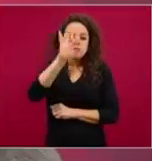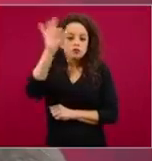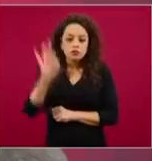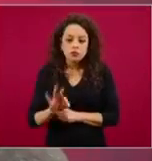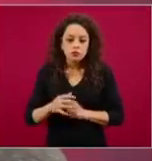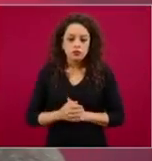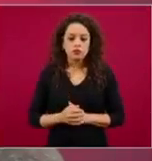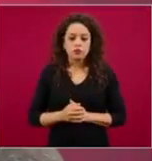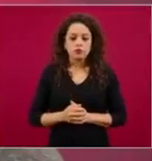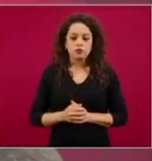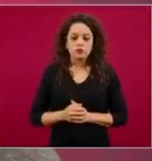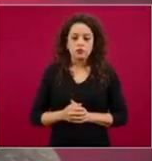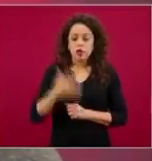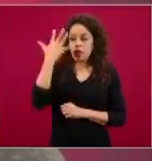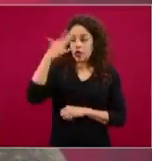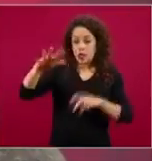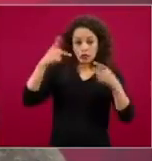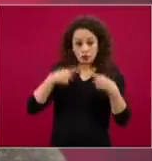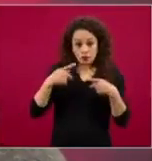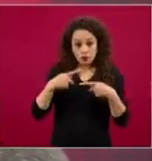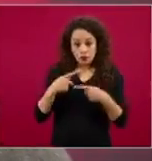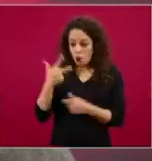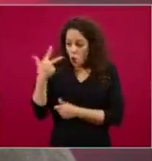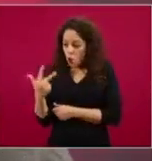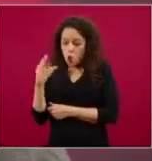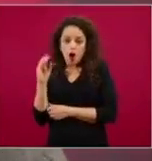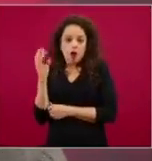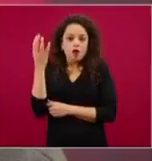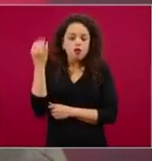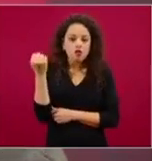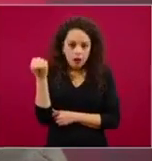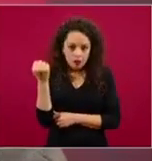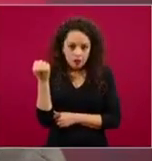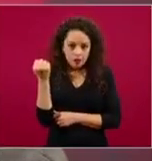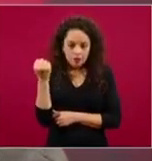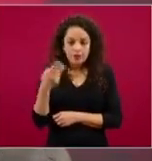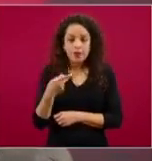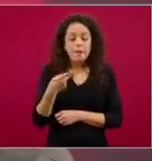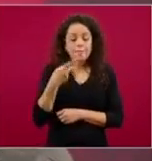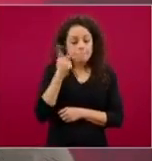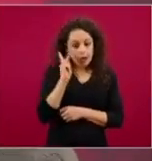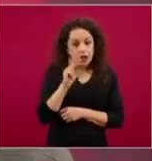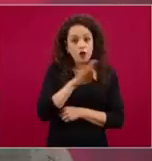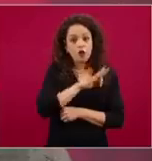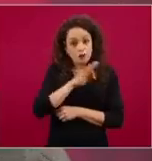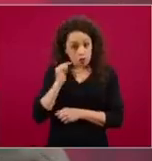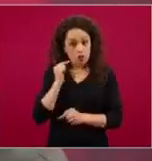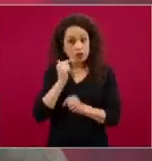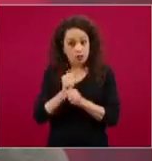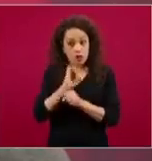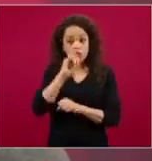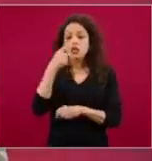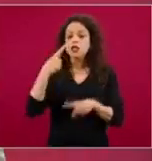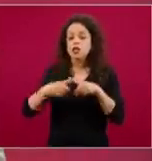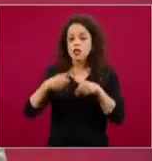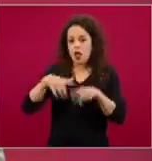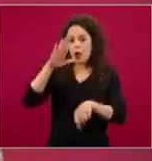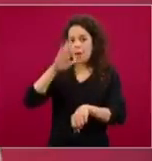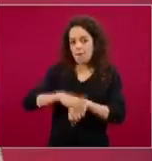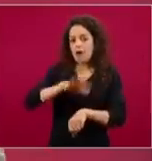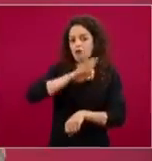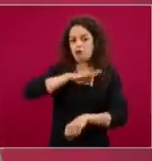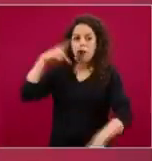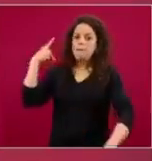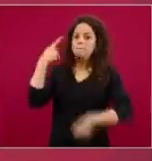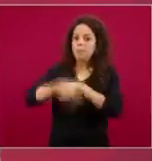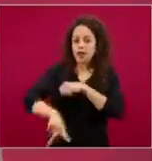9 de cada 10 personas. Pero sí podemos identificar quiénes tienen mayor riesgo. Lo hemos comentado aquí varias veces.